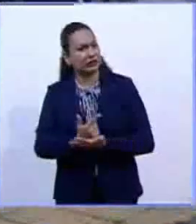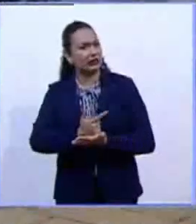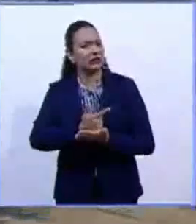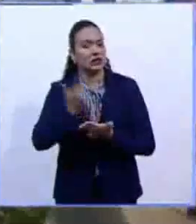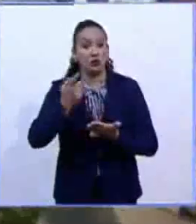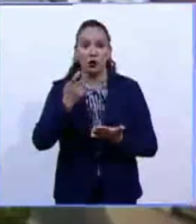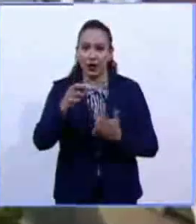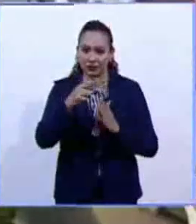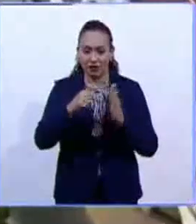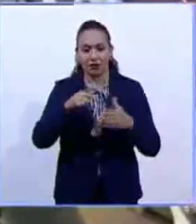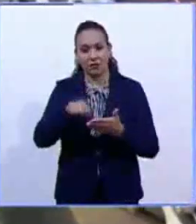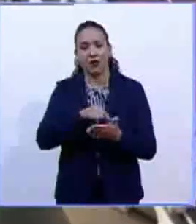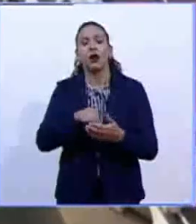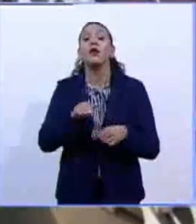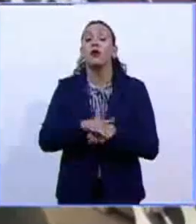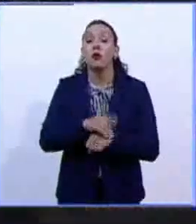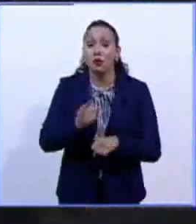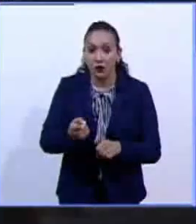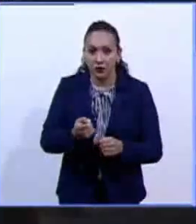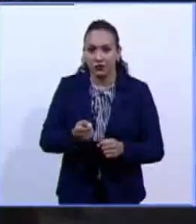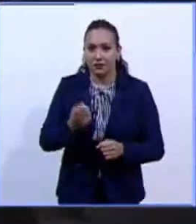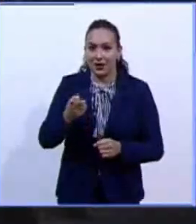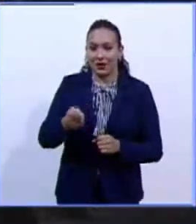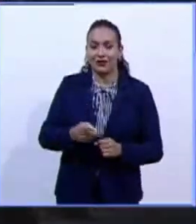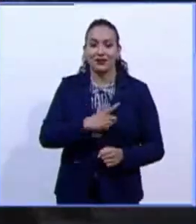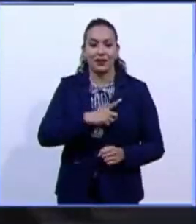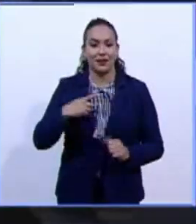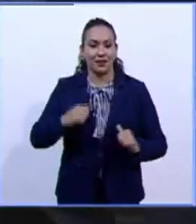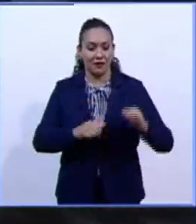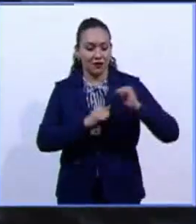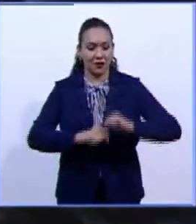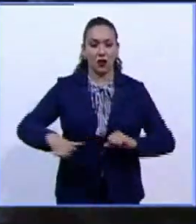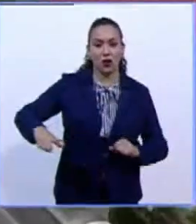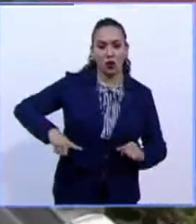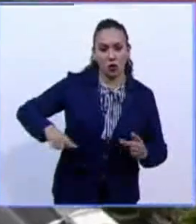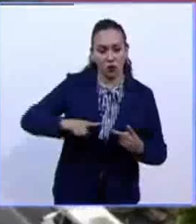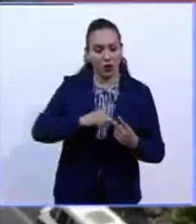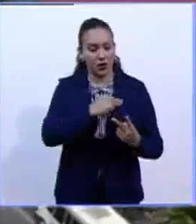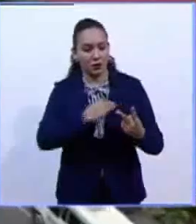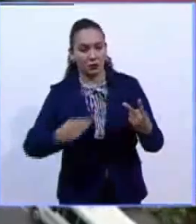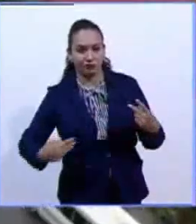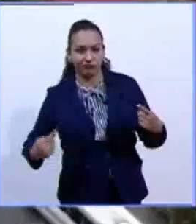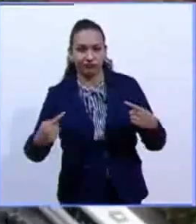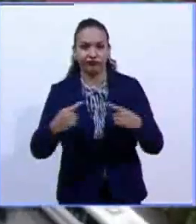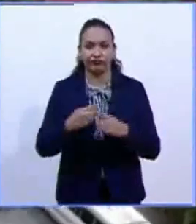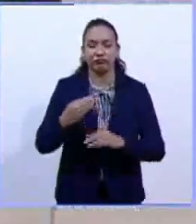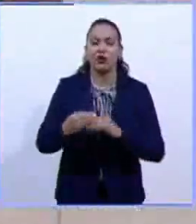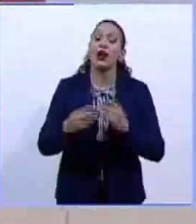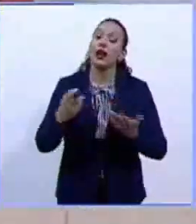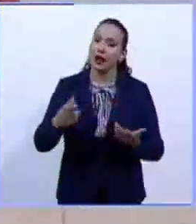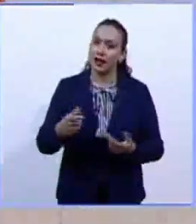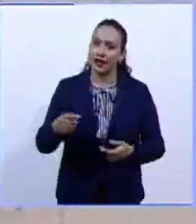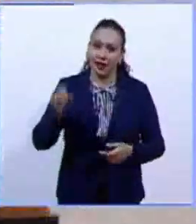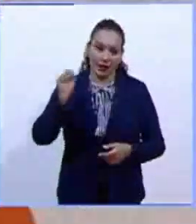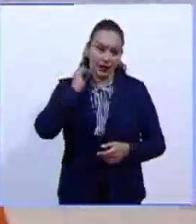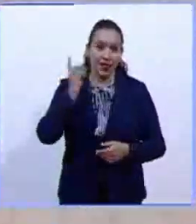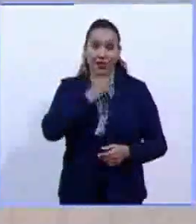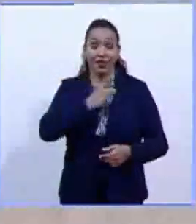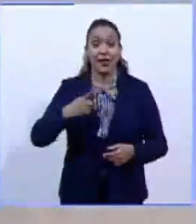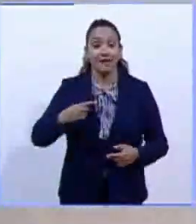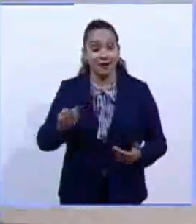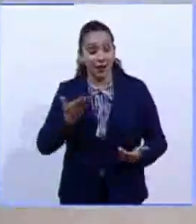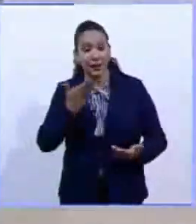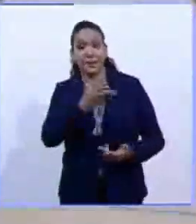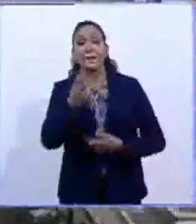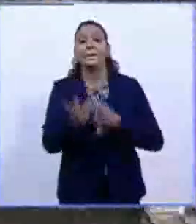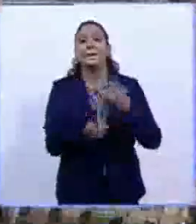norma porque al tratarse de una facultad concurrente entre el Estado y los municipios, el Congreso debió consultar al municipio de Villa de